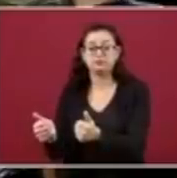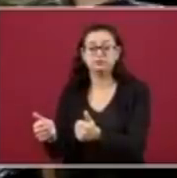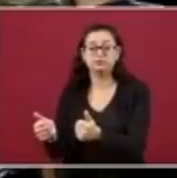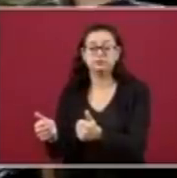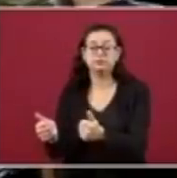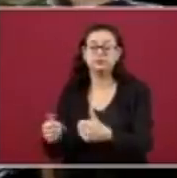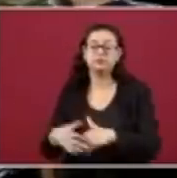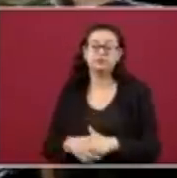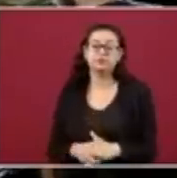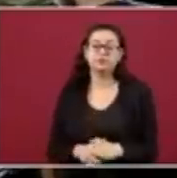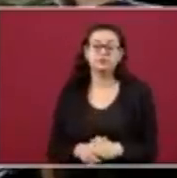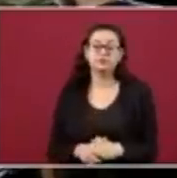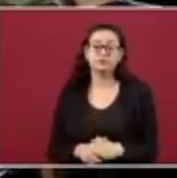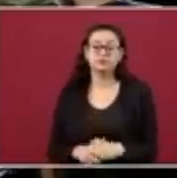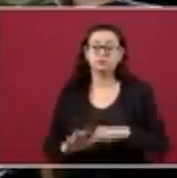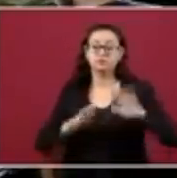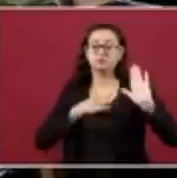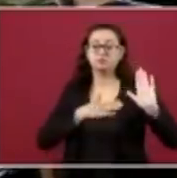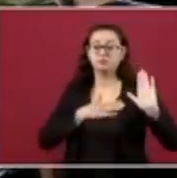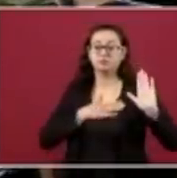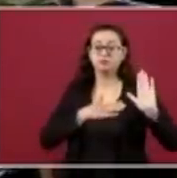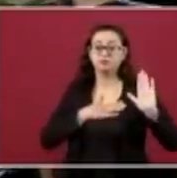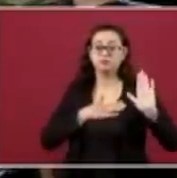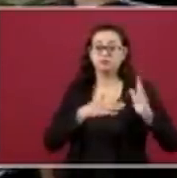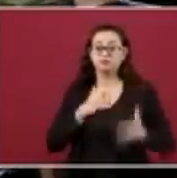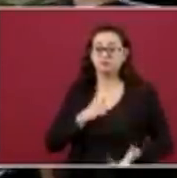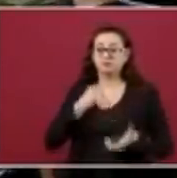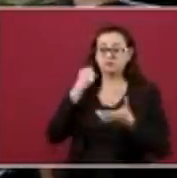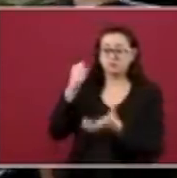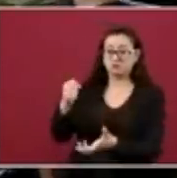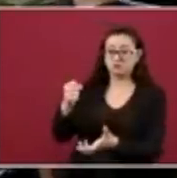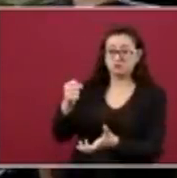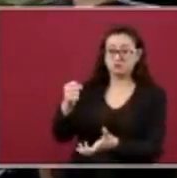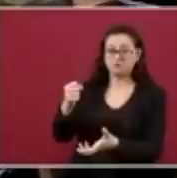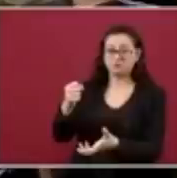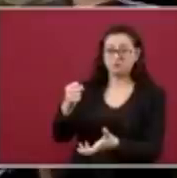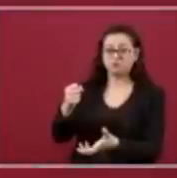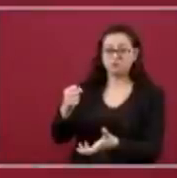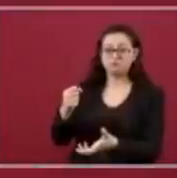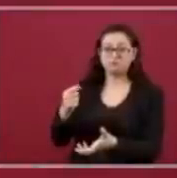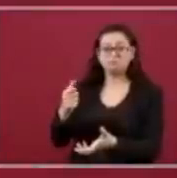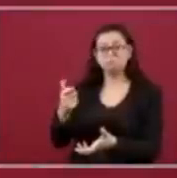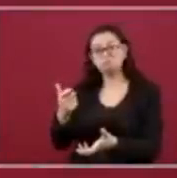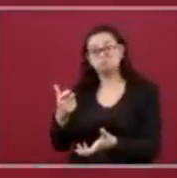se comprometieron recursos por